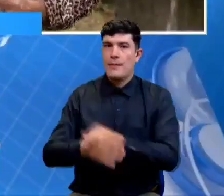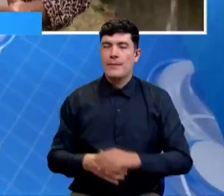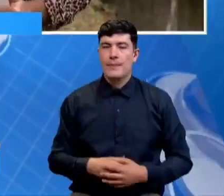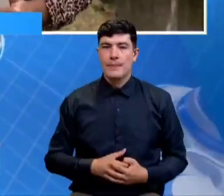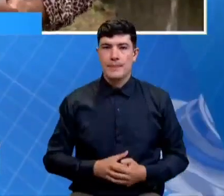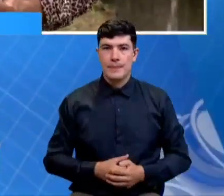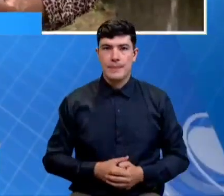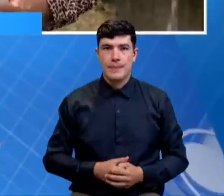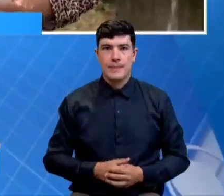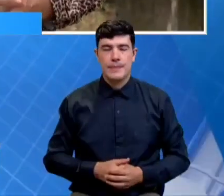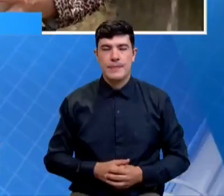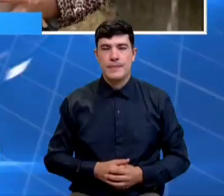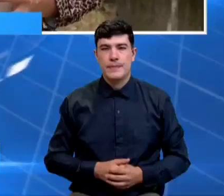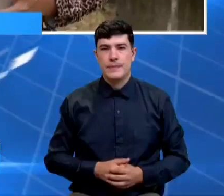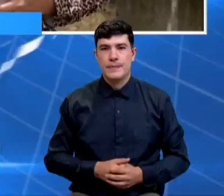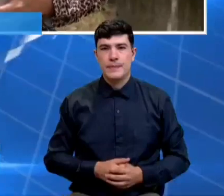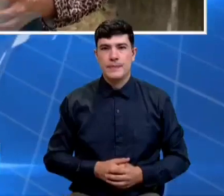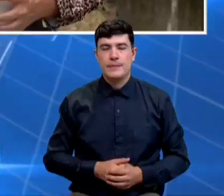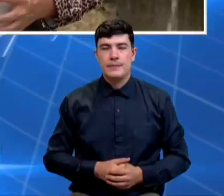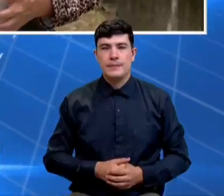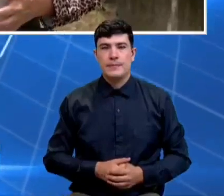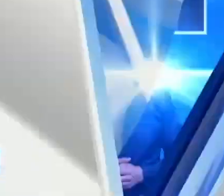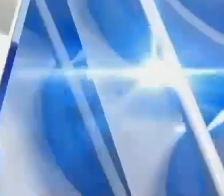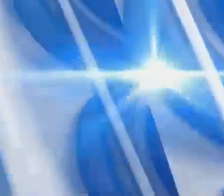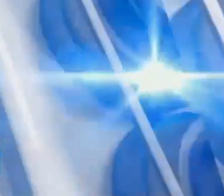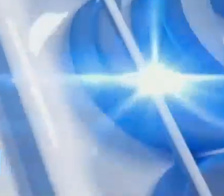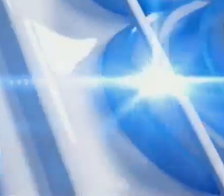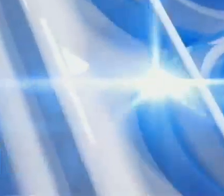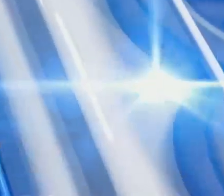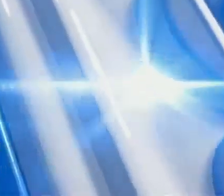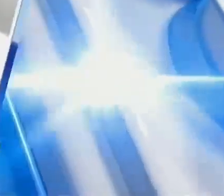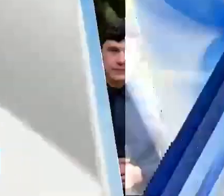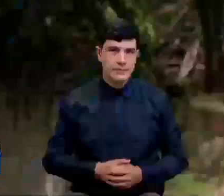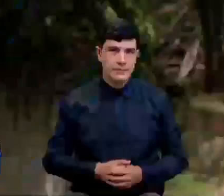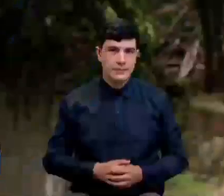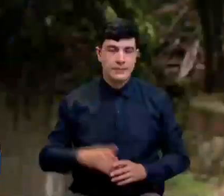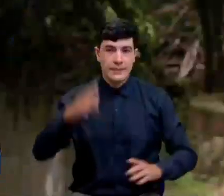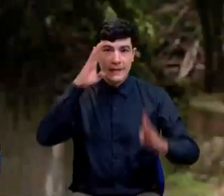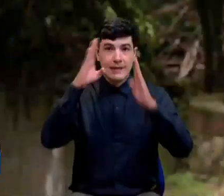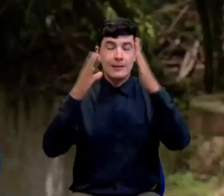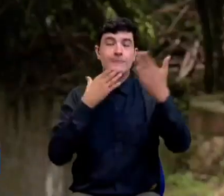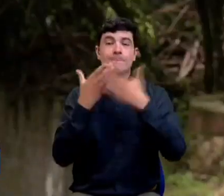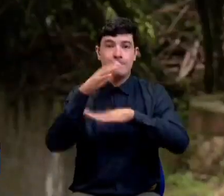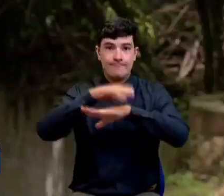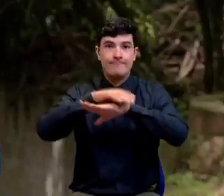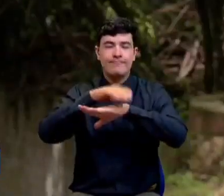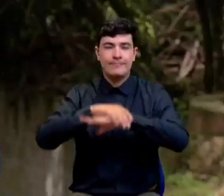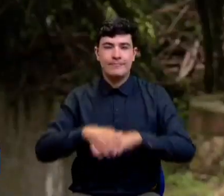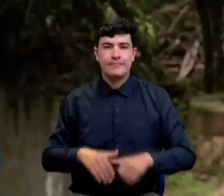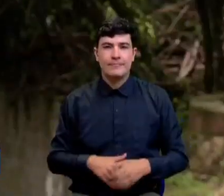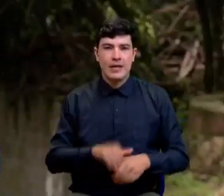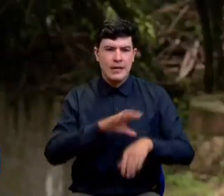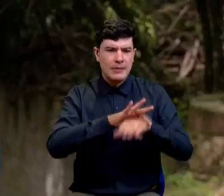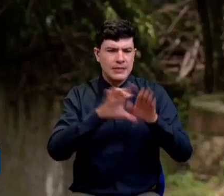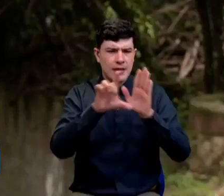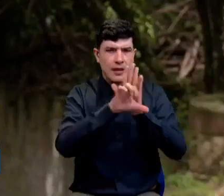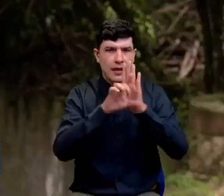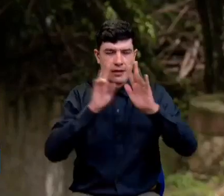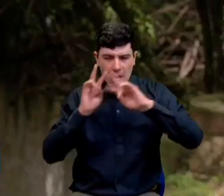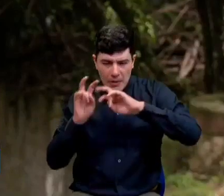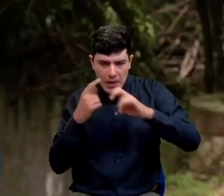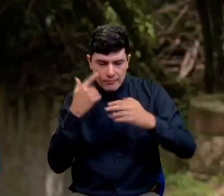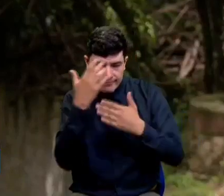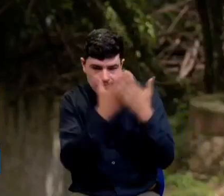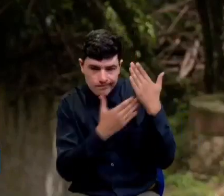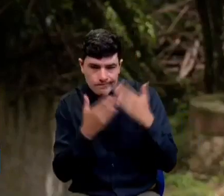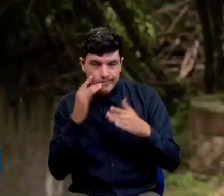Así es, buenas tardes. Medicina Legal, tras realizar las respectivas diligencias de identificación del cadáver que fue encontrado hace